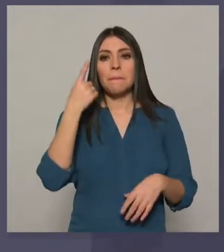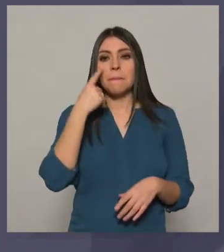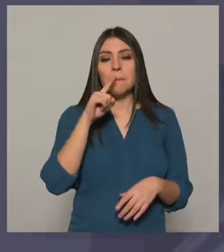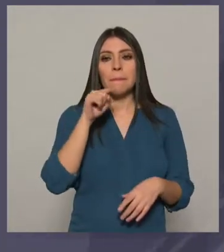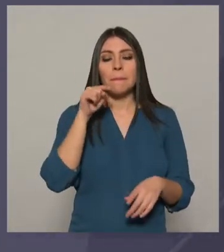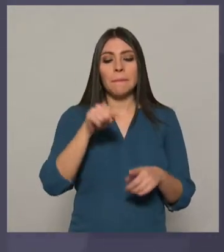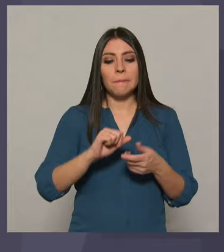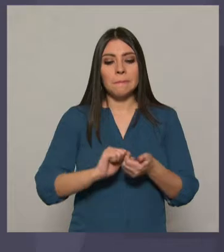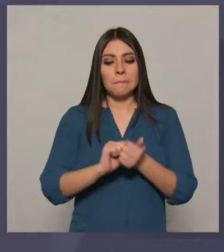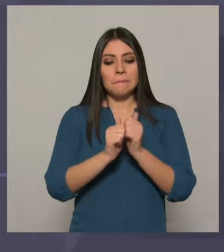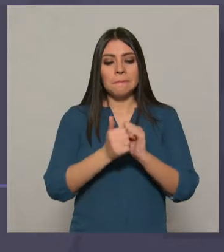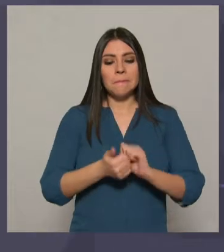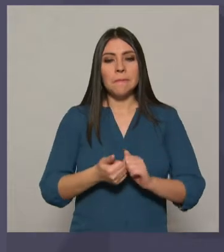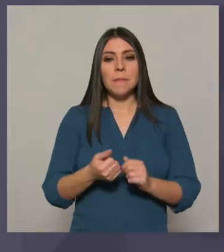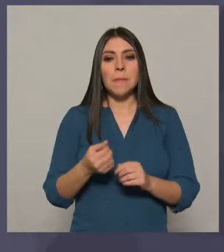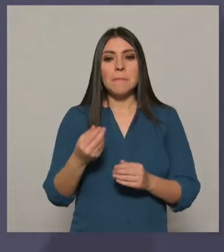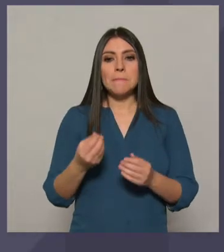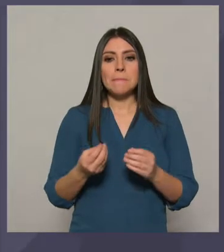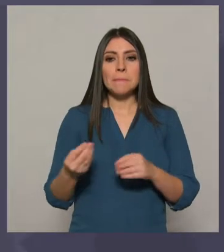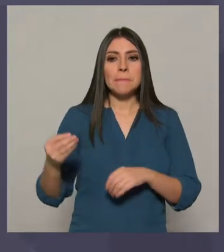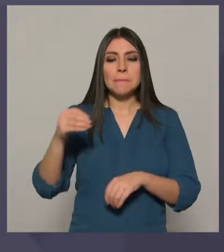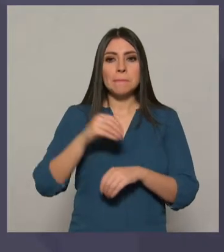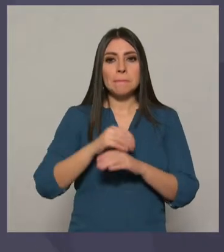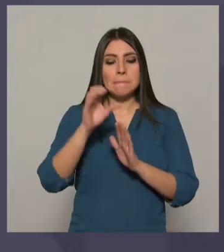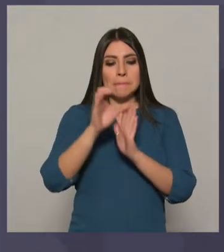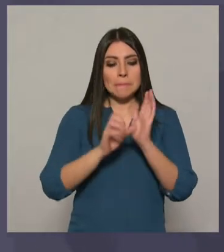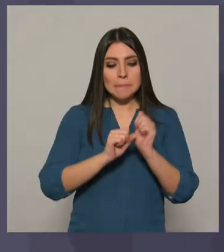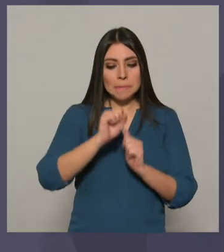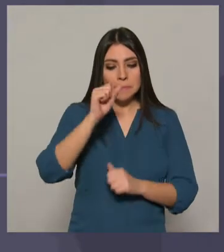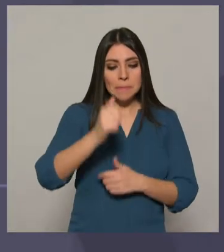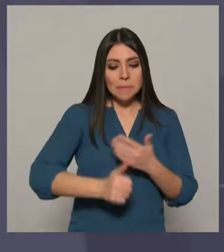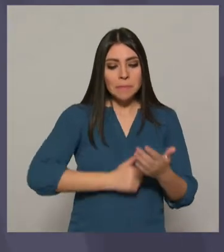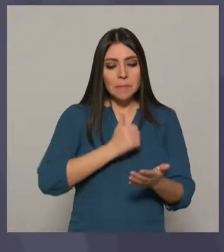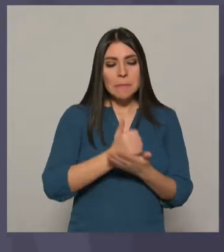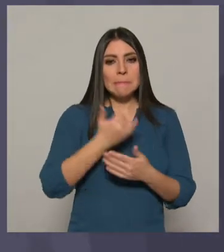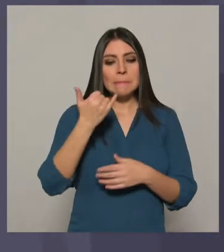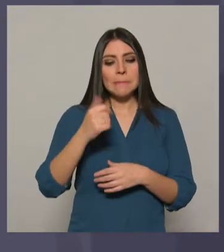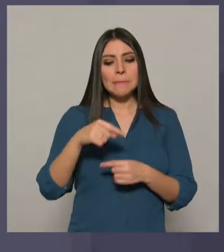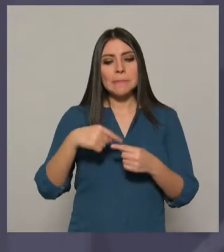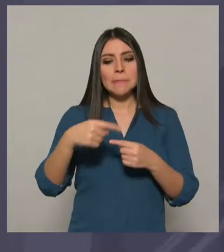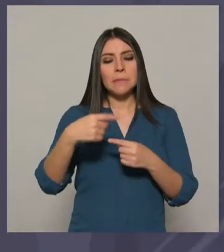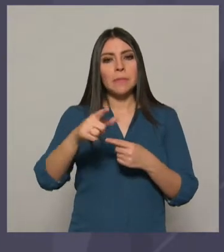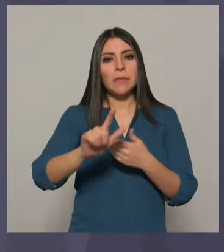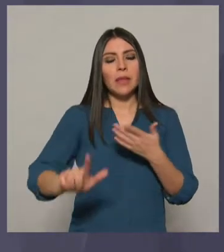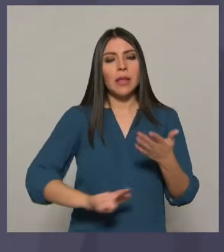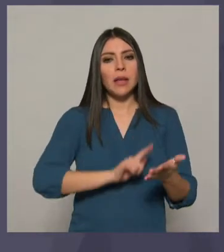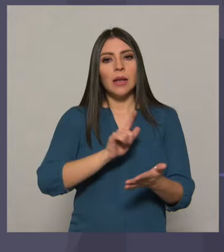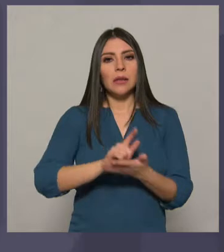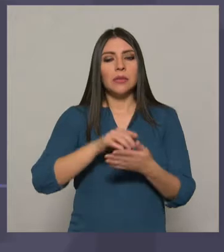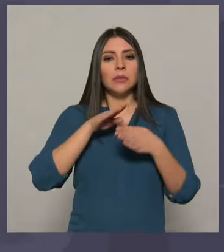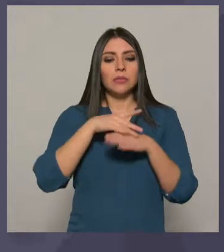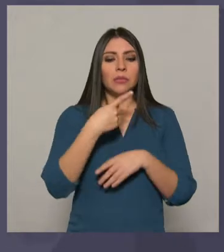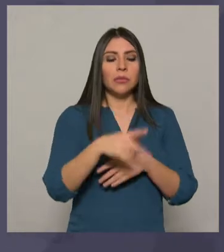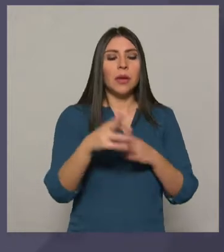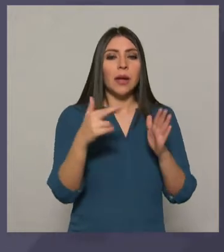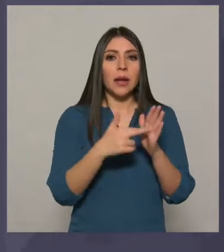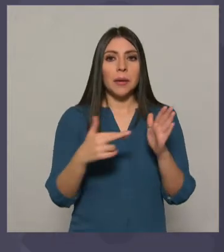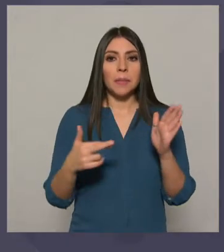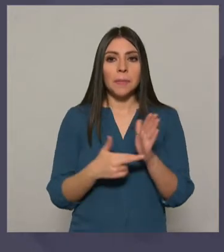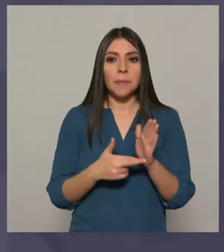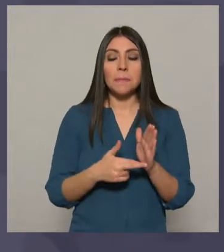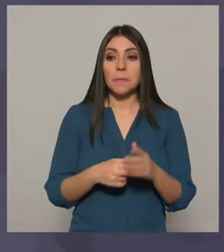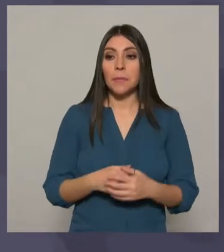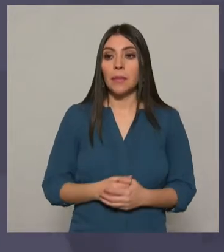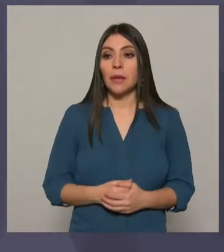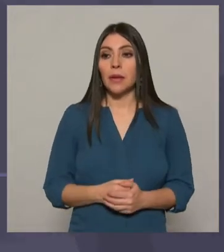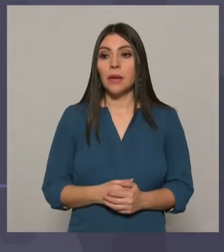la generación de una constitución en esta ciudad y de las consecuentes leyes de carácter reglamentario, particularmente la que tiene que ver